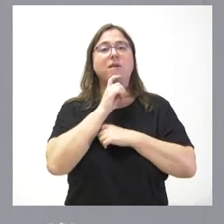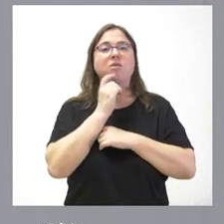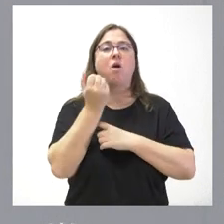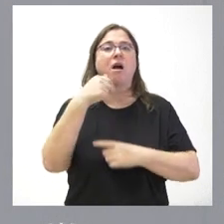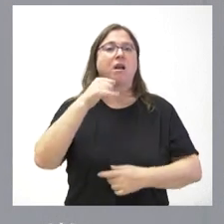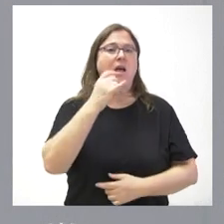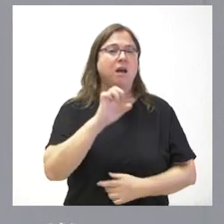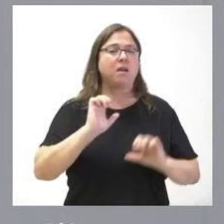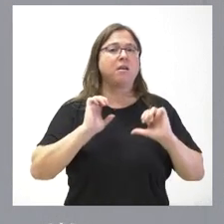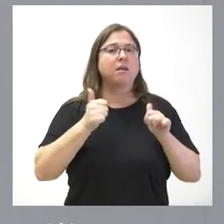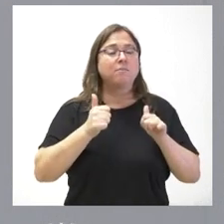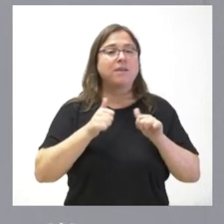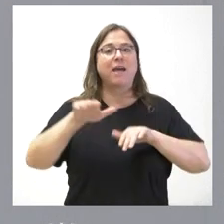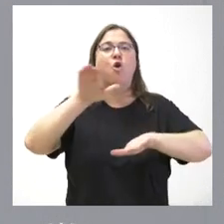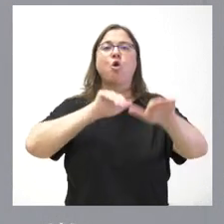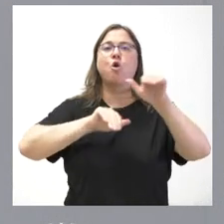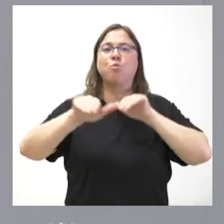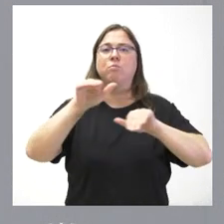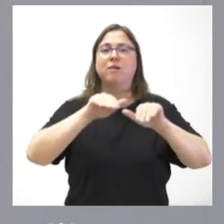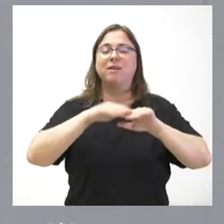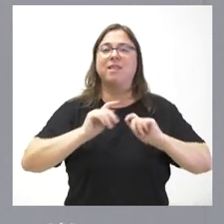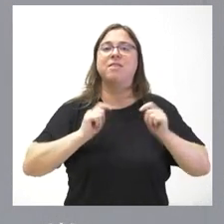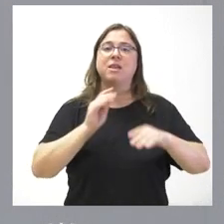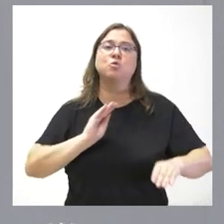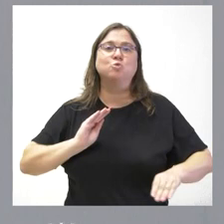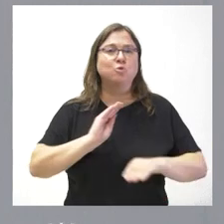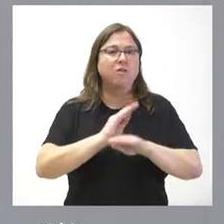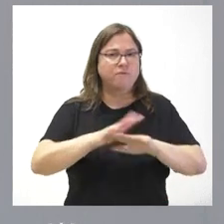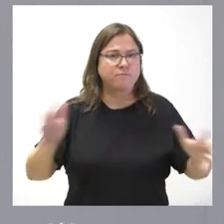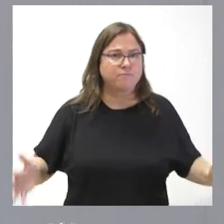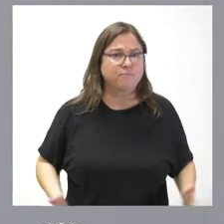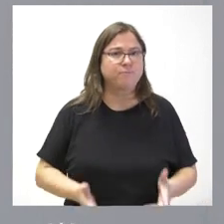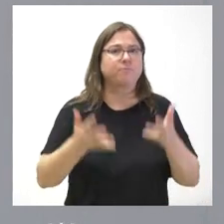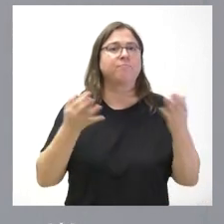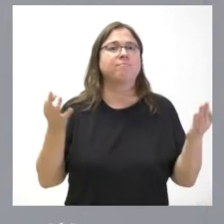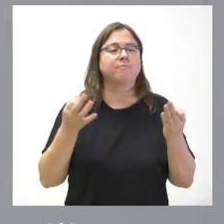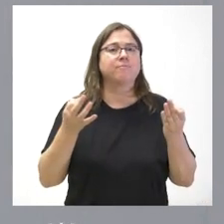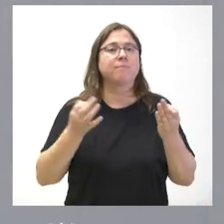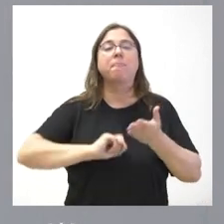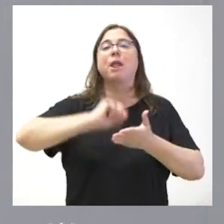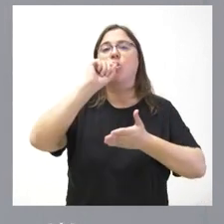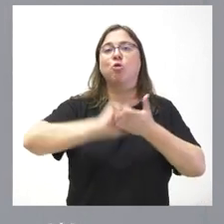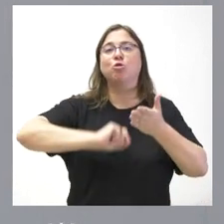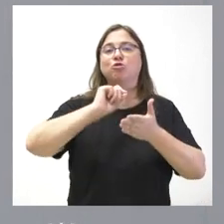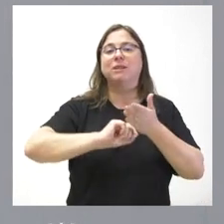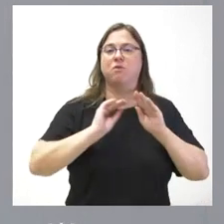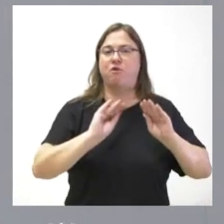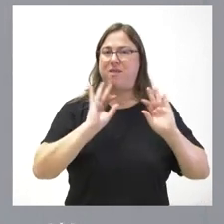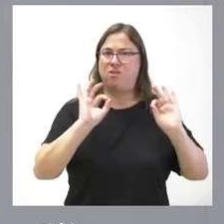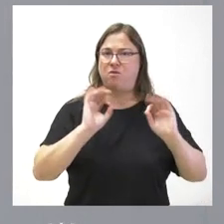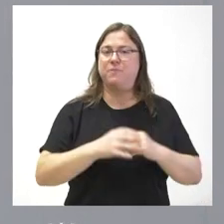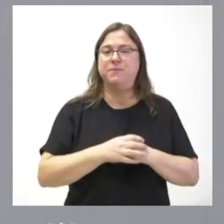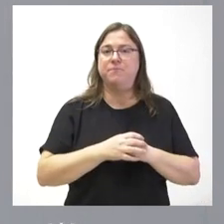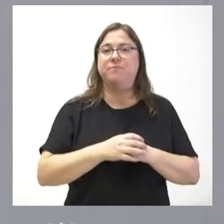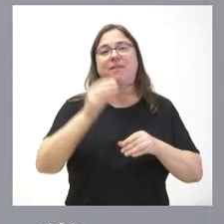ha puesto en marcha una convocatoria para la concesión de subvenciones para fomentar la formalización de contratos formativos en